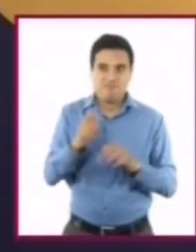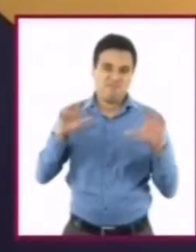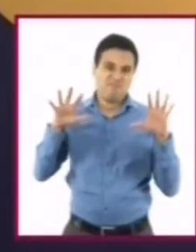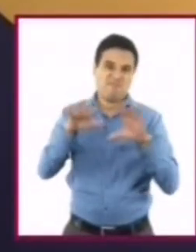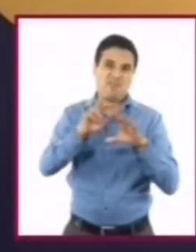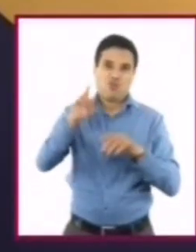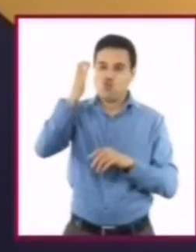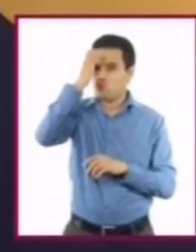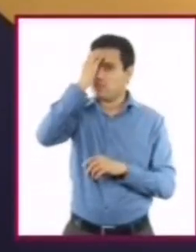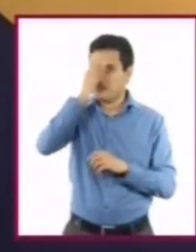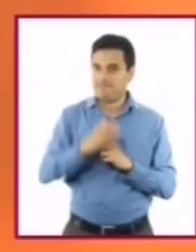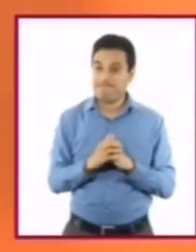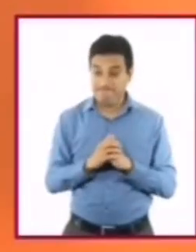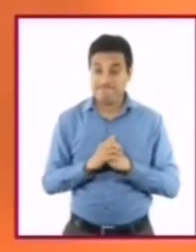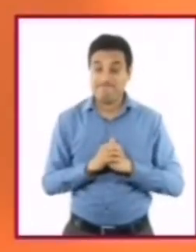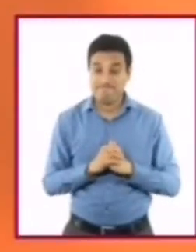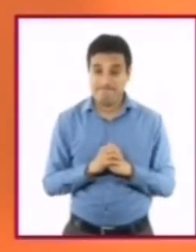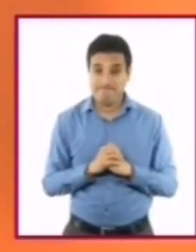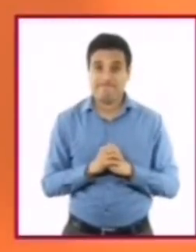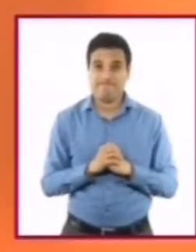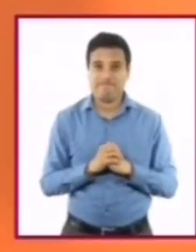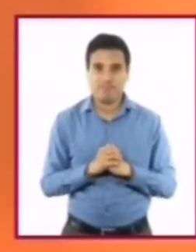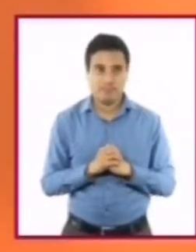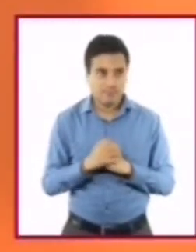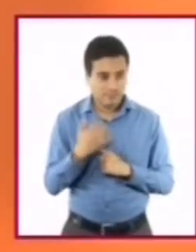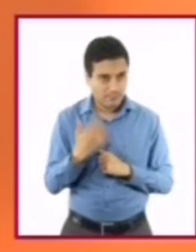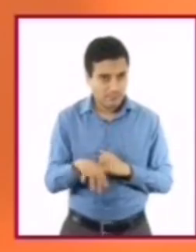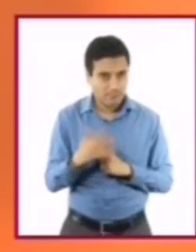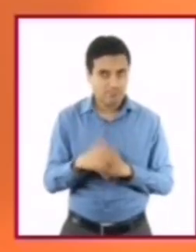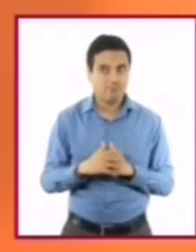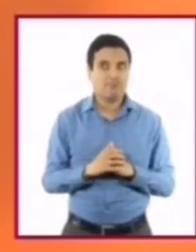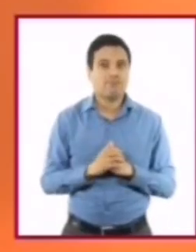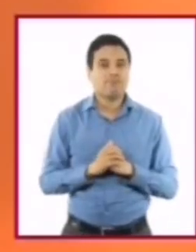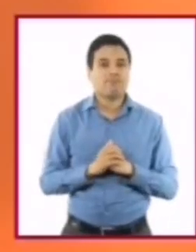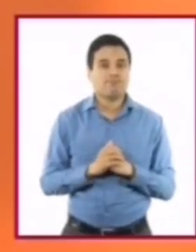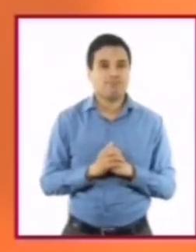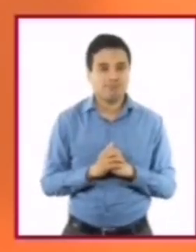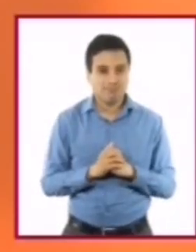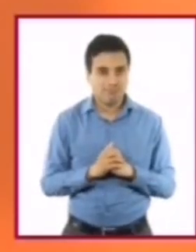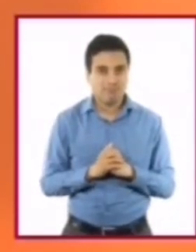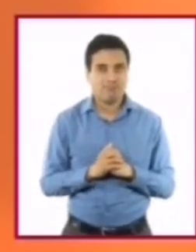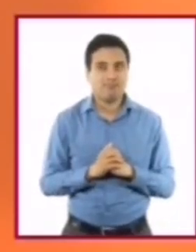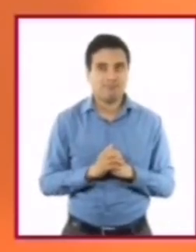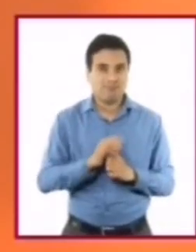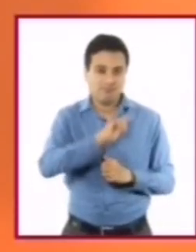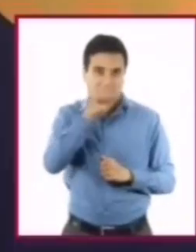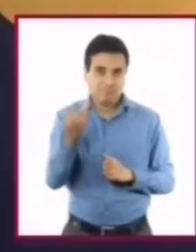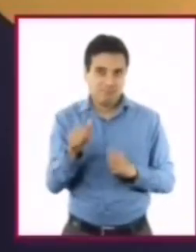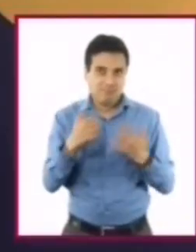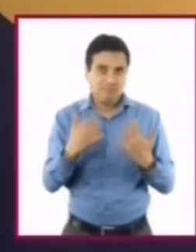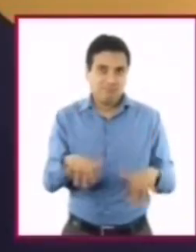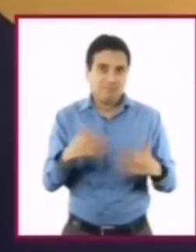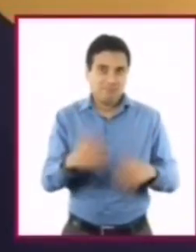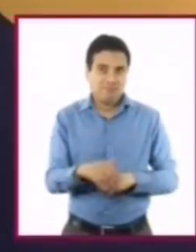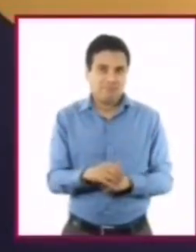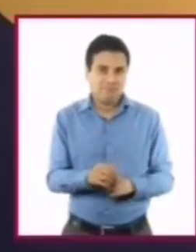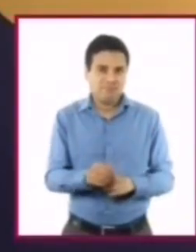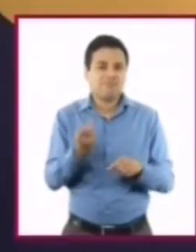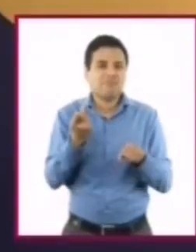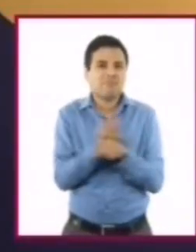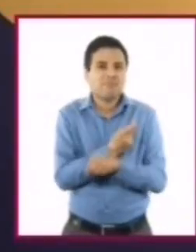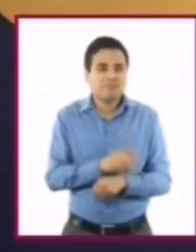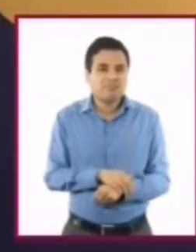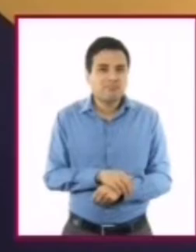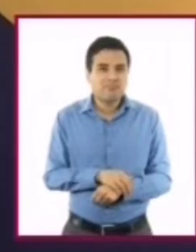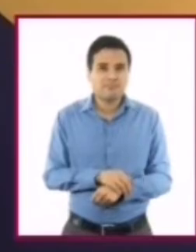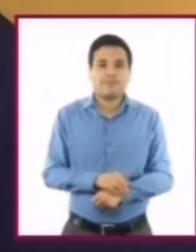más reconocido del siglo XX. Sorprendente. Y apuesto que esto tuvo grandes implicaciones.